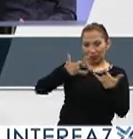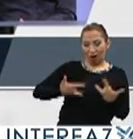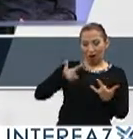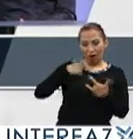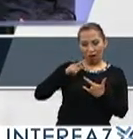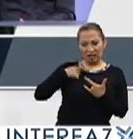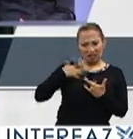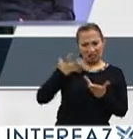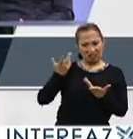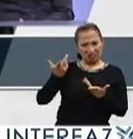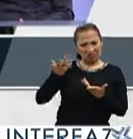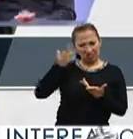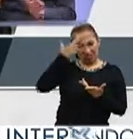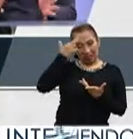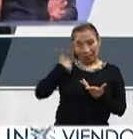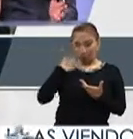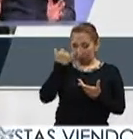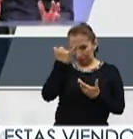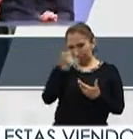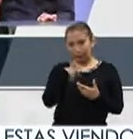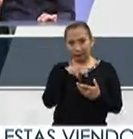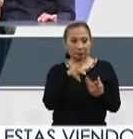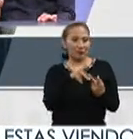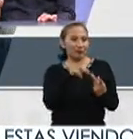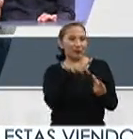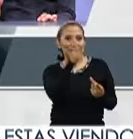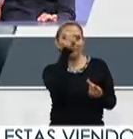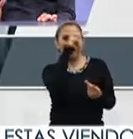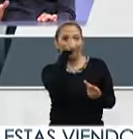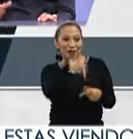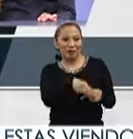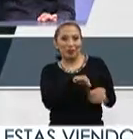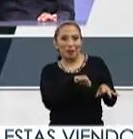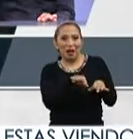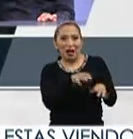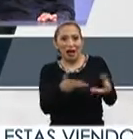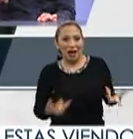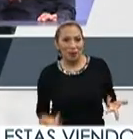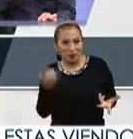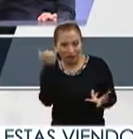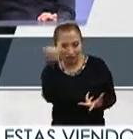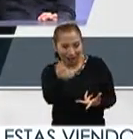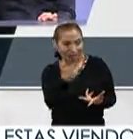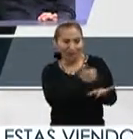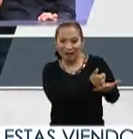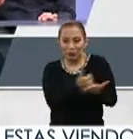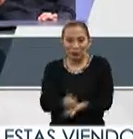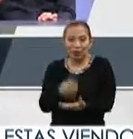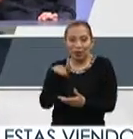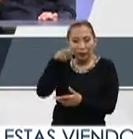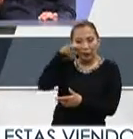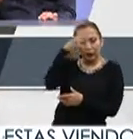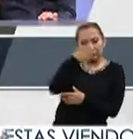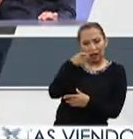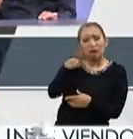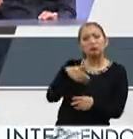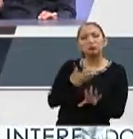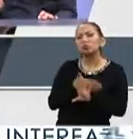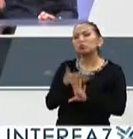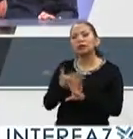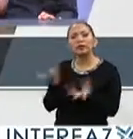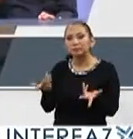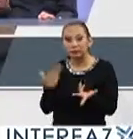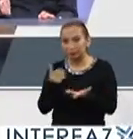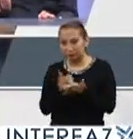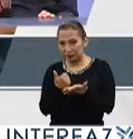¿no? Efectivamente, ideal sería que pueda haber como un psicólogo laboral en donde pudiera estar viendo este tipo de situaciones y poderlas